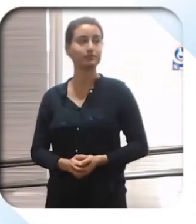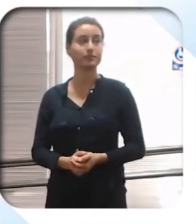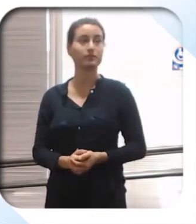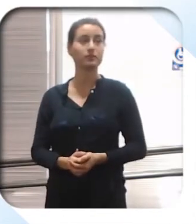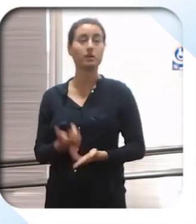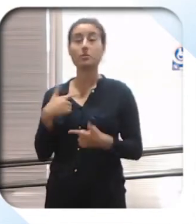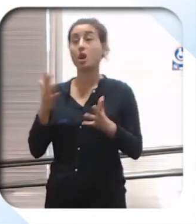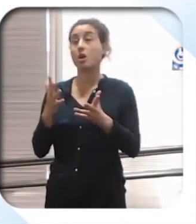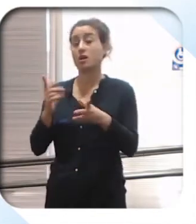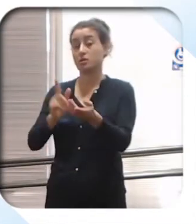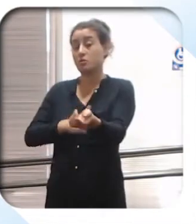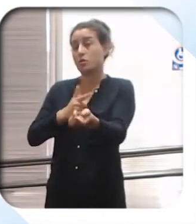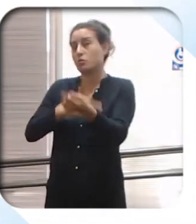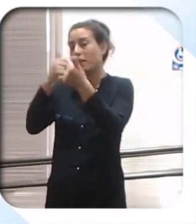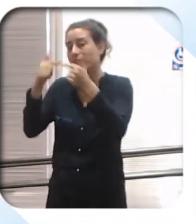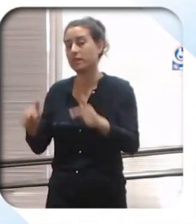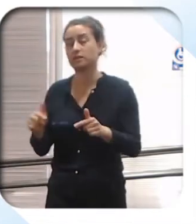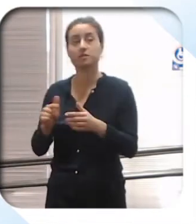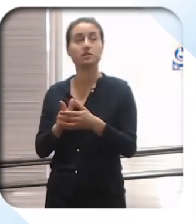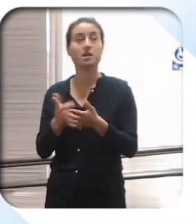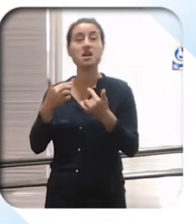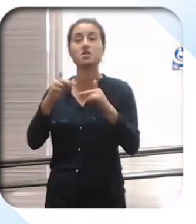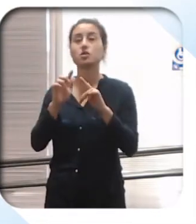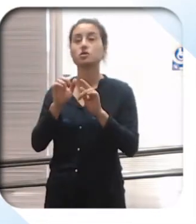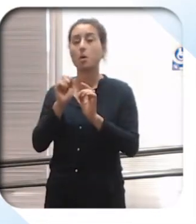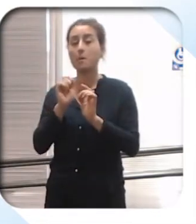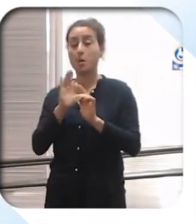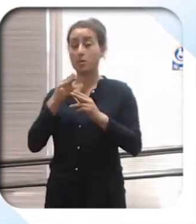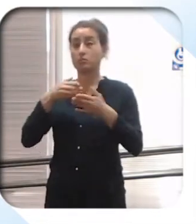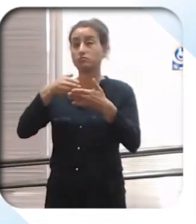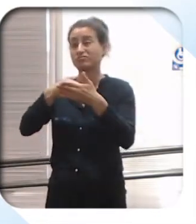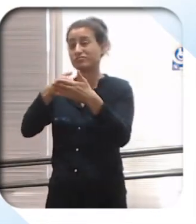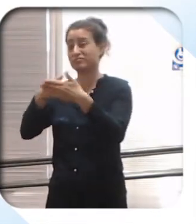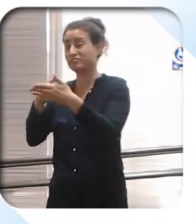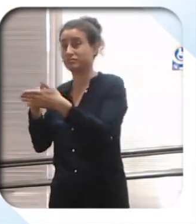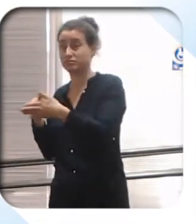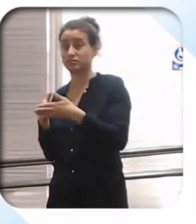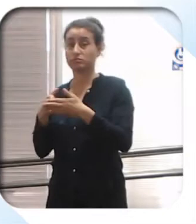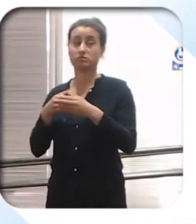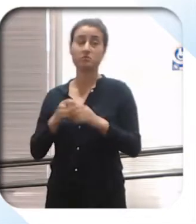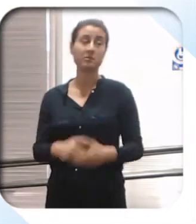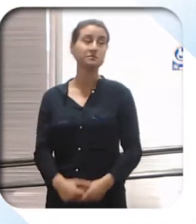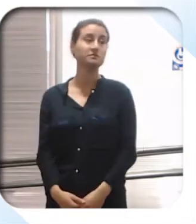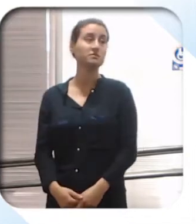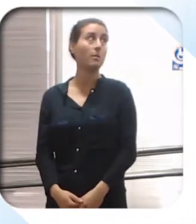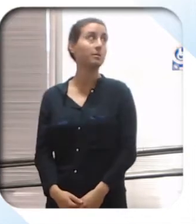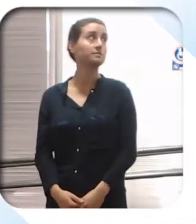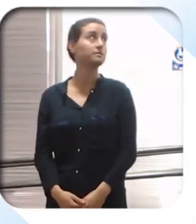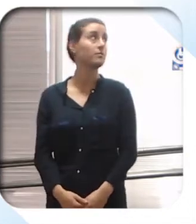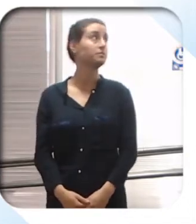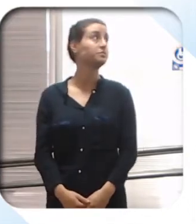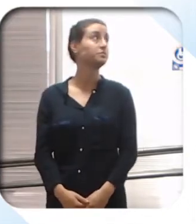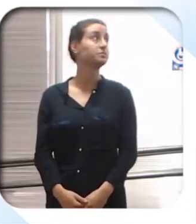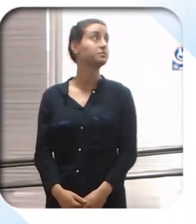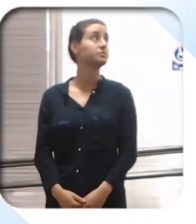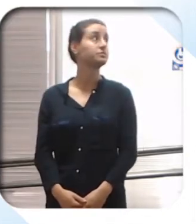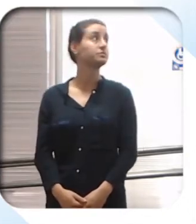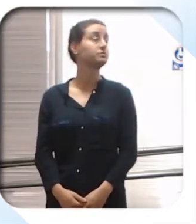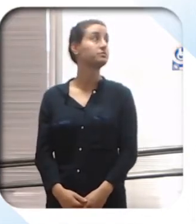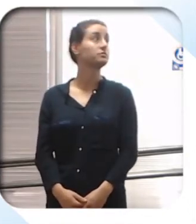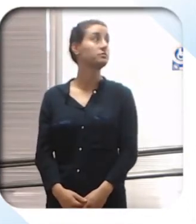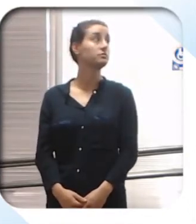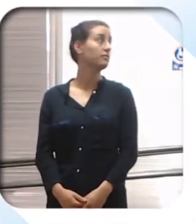tenemos que acostumbrar a eso. Entonces, nuestras propias limitantes nos llevan a esto, ¿no? Vamos a la siguiente.